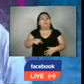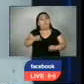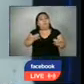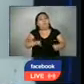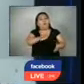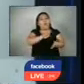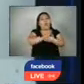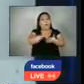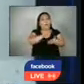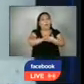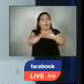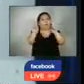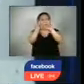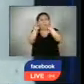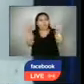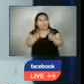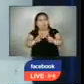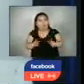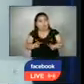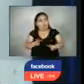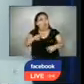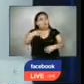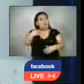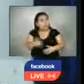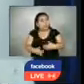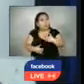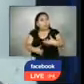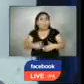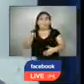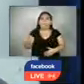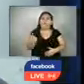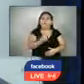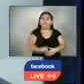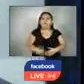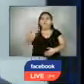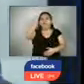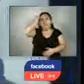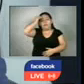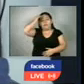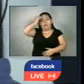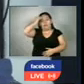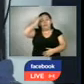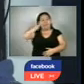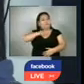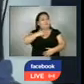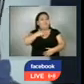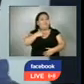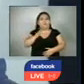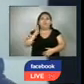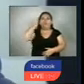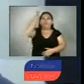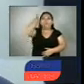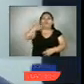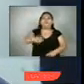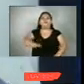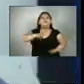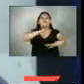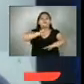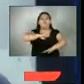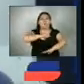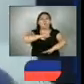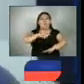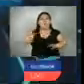un terreno virtual se abre un paso importante para muchas personas y a la vez satisfactorio a futuro, ya que este